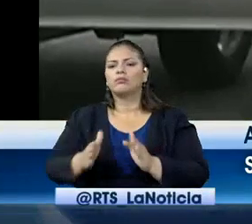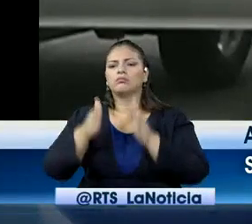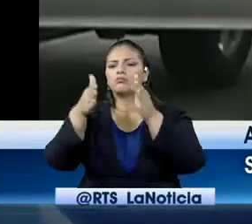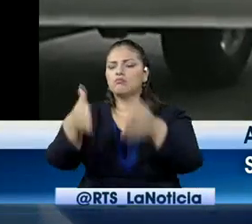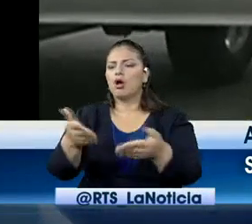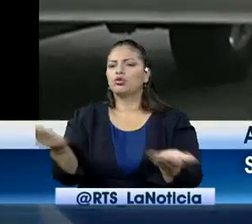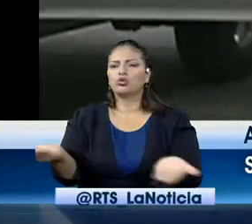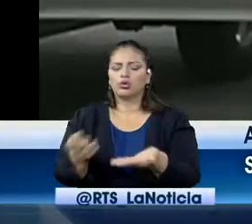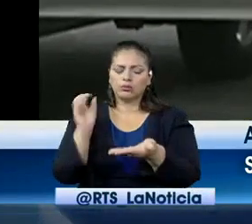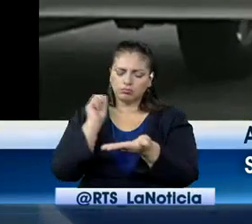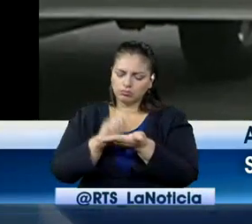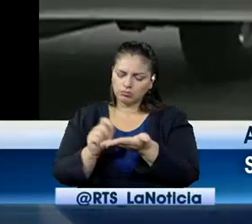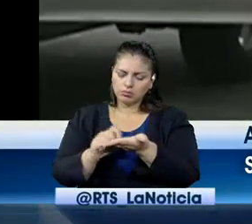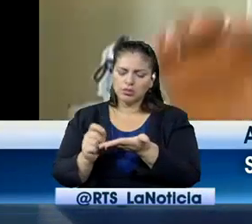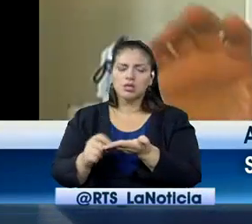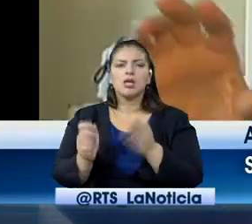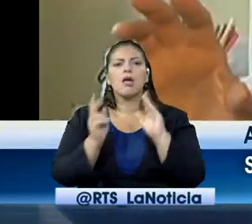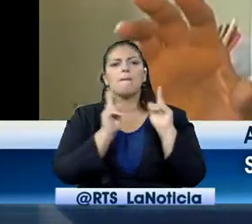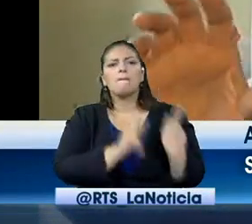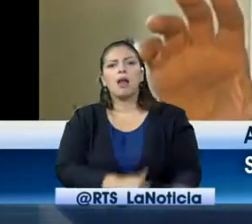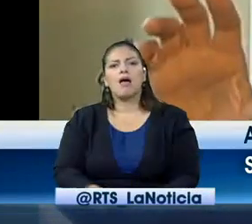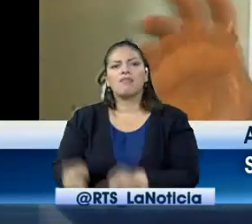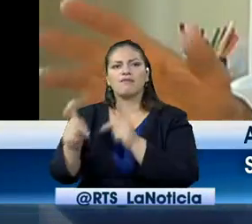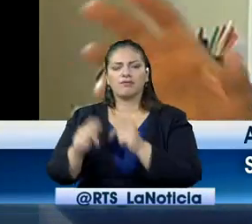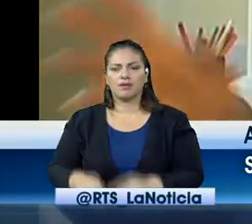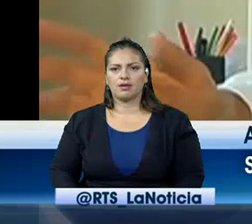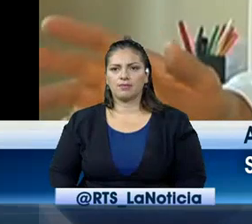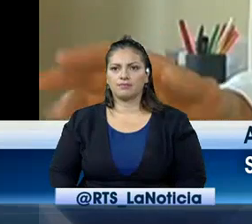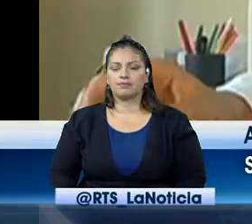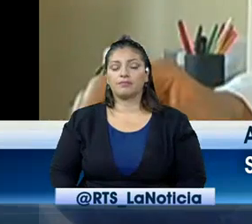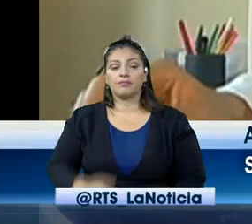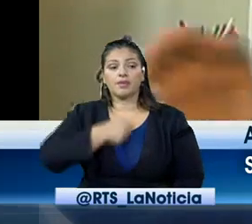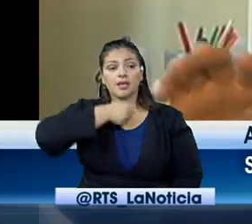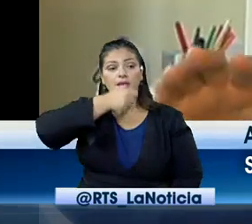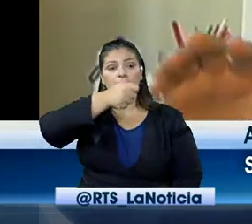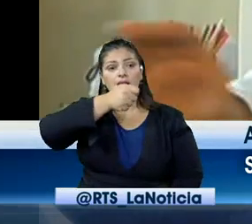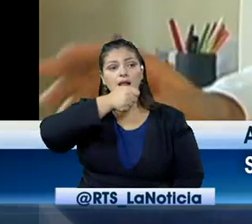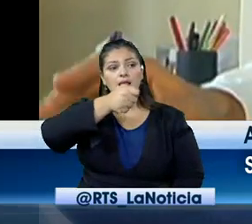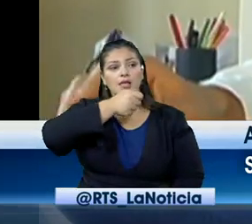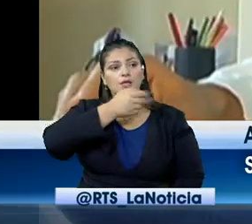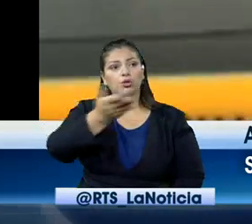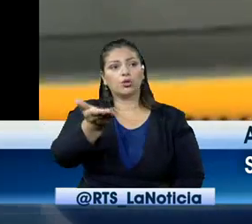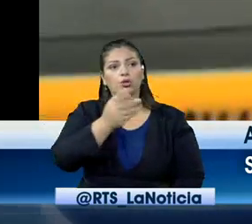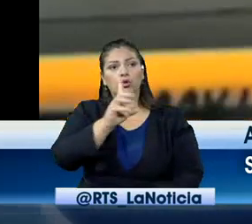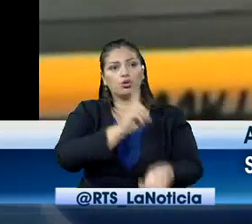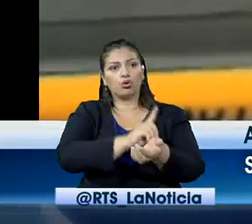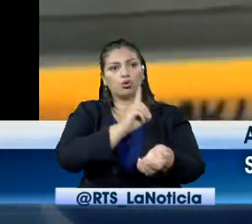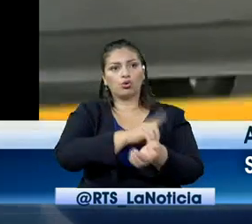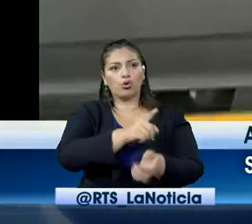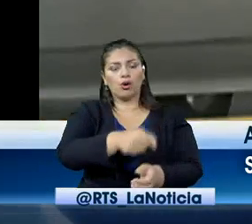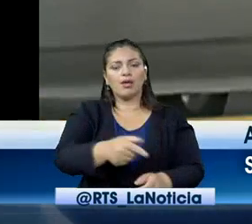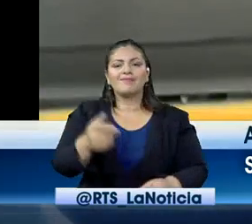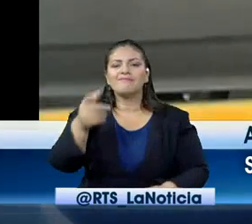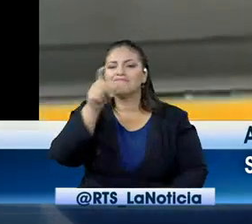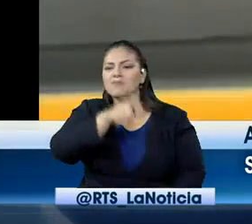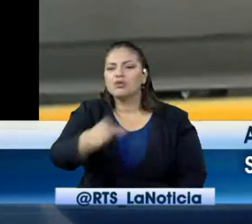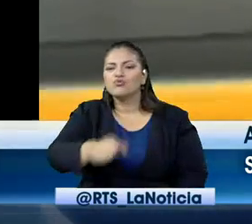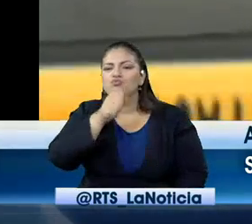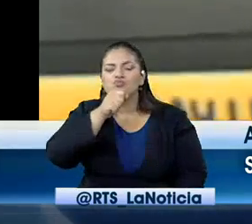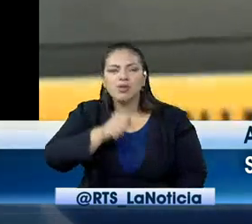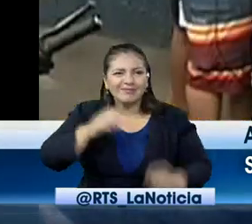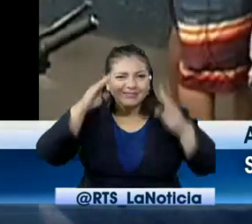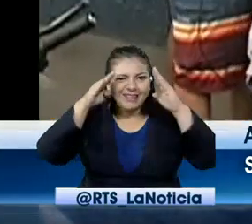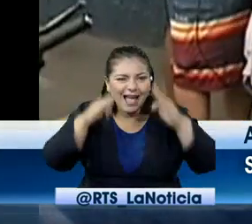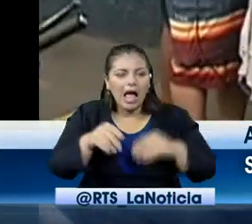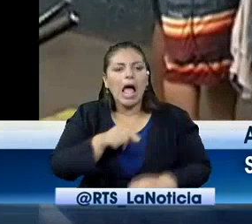referente, consulté con un médico gerontólogo sobre casos de posible depresión en adultos mayores. Fue claro en relatar que